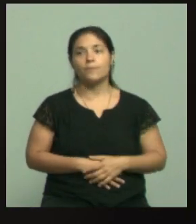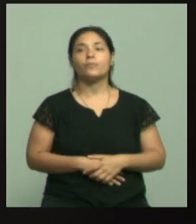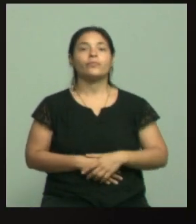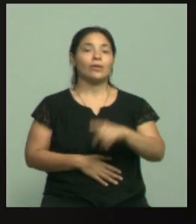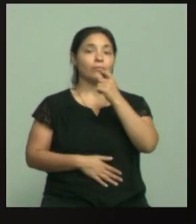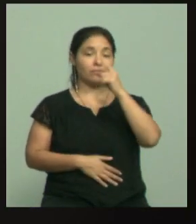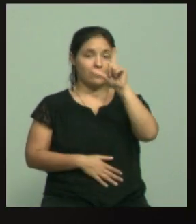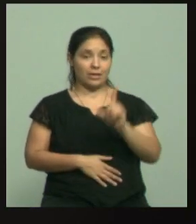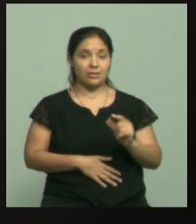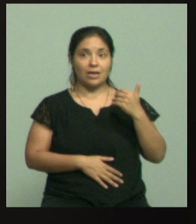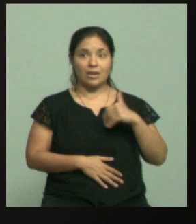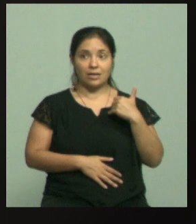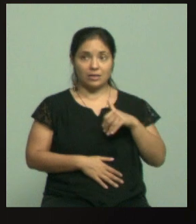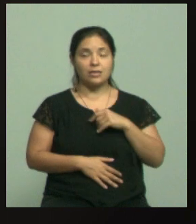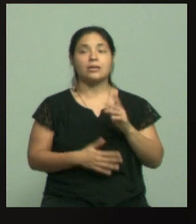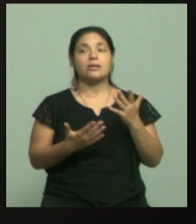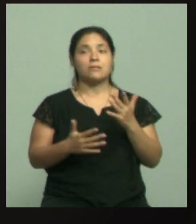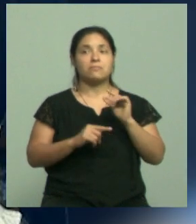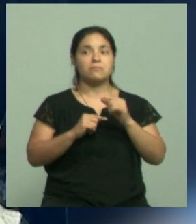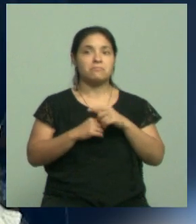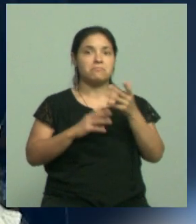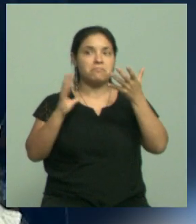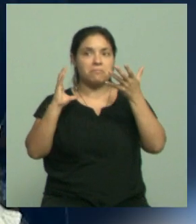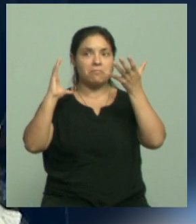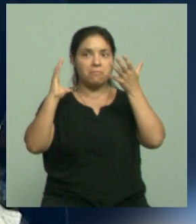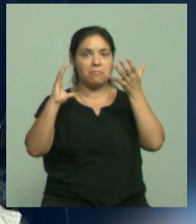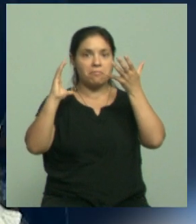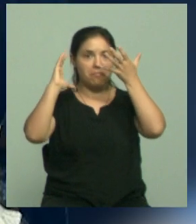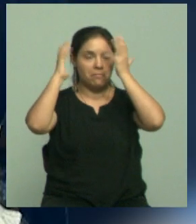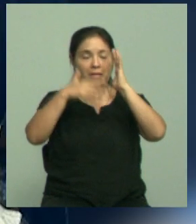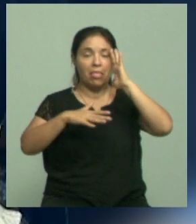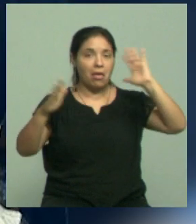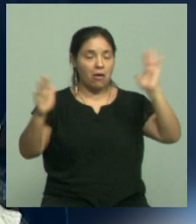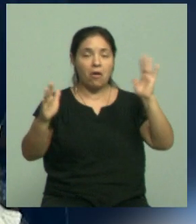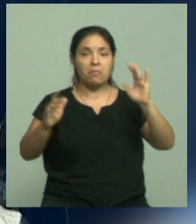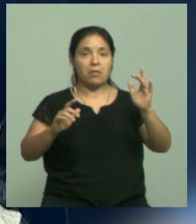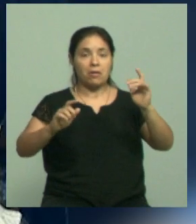En la Argentina cada vez más nos estamos acostumbrando a presidentes que pegan timonazos.